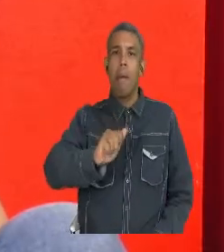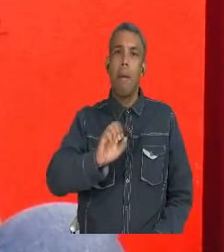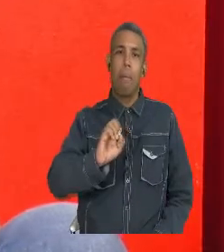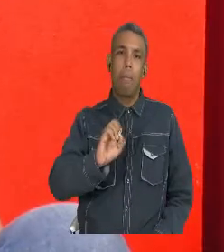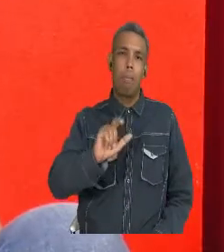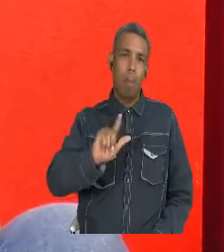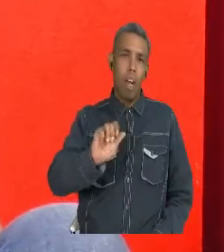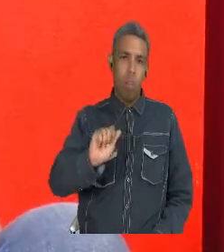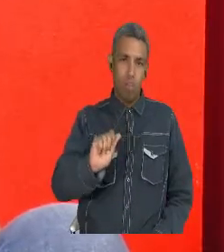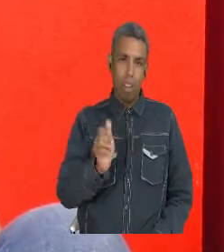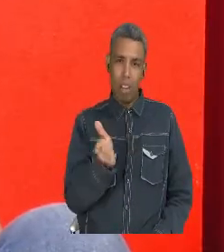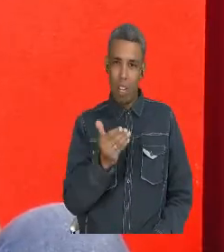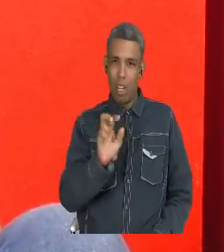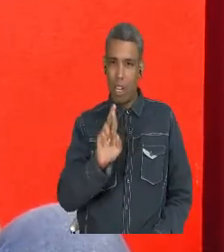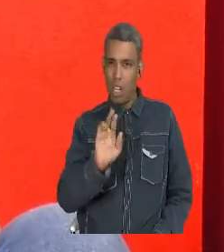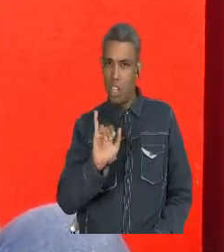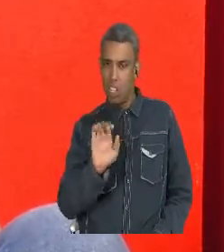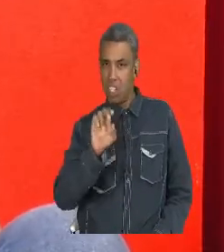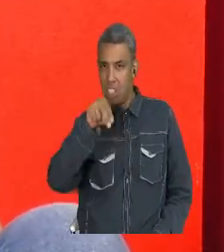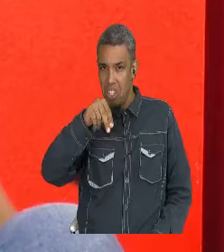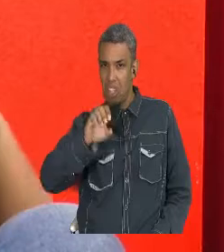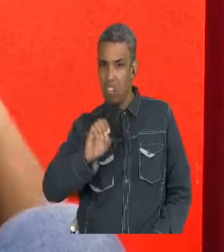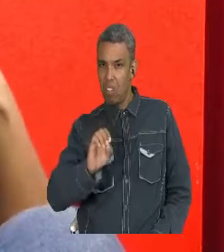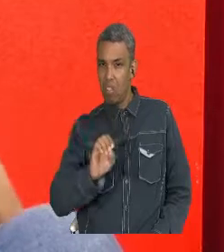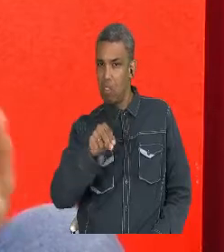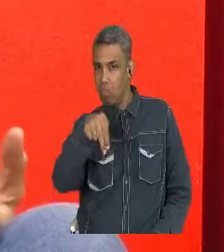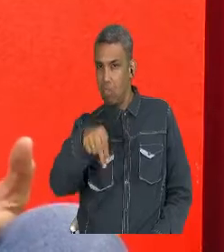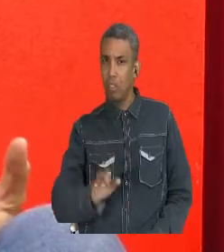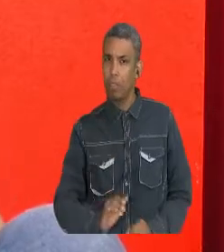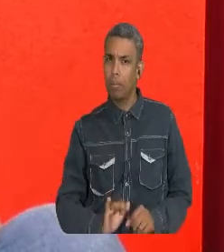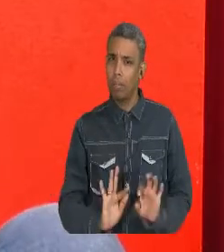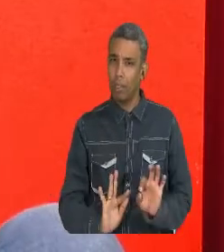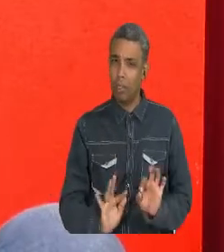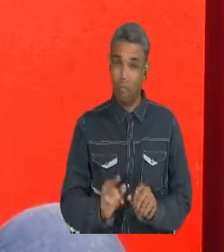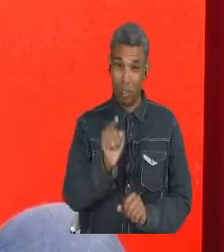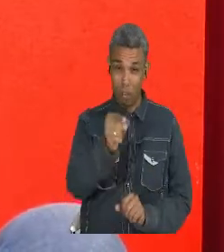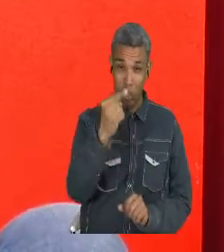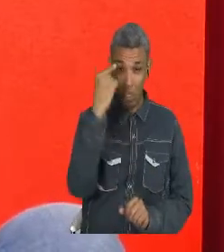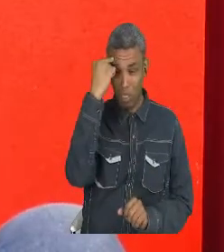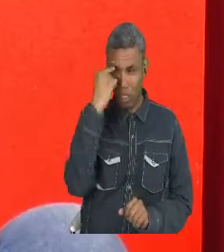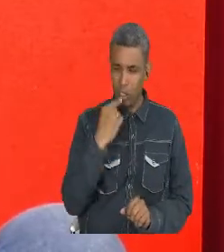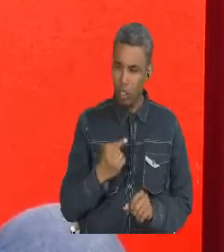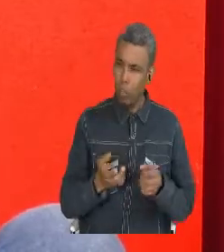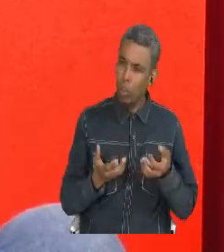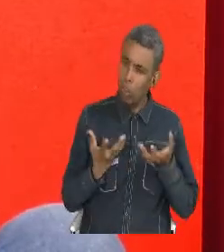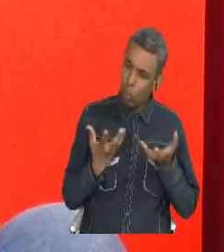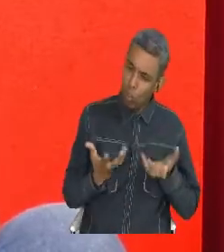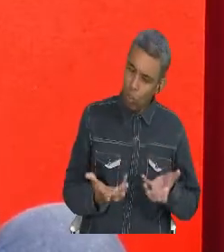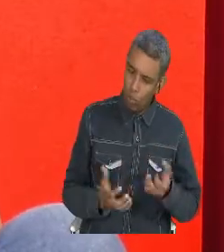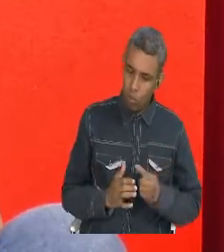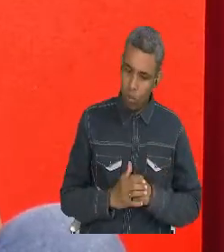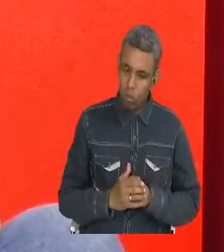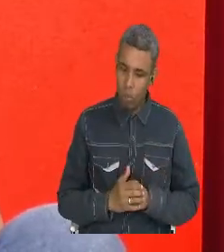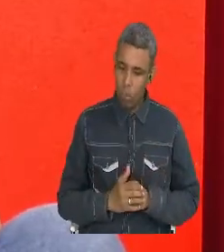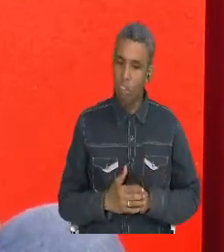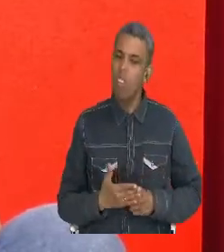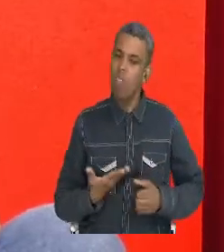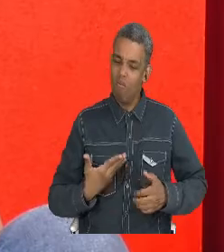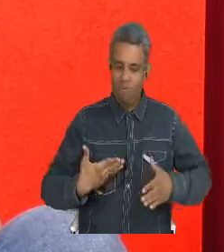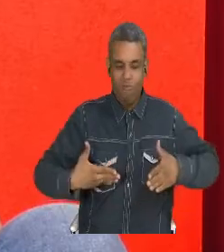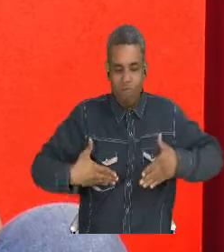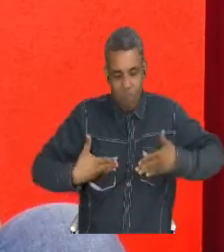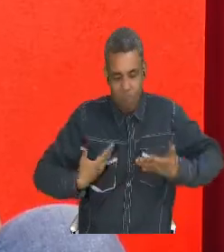todos nosotros en algún momento de nuestra vida nos lo preguntamos o diariamente lo preguntamos, y es cómo hacer para sentirme satisfecha conmigo misma,